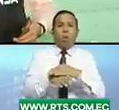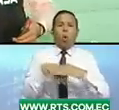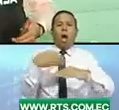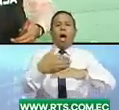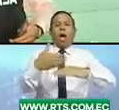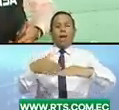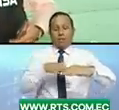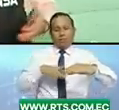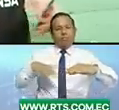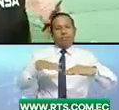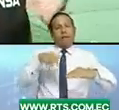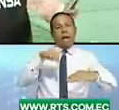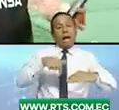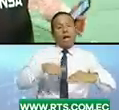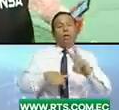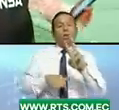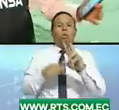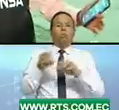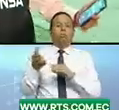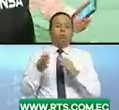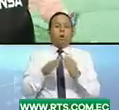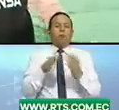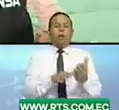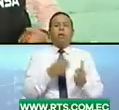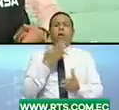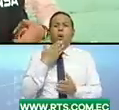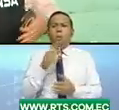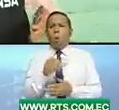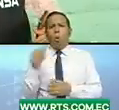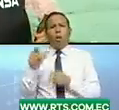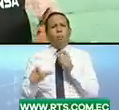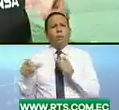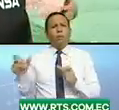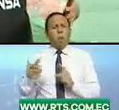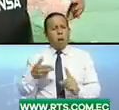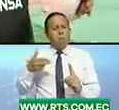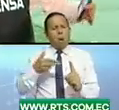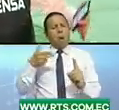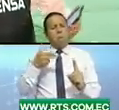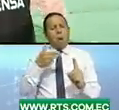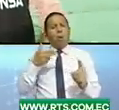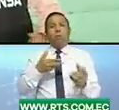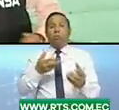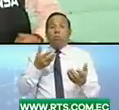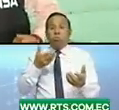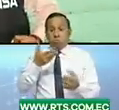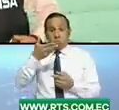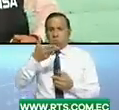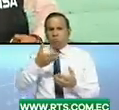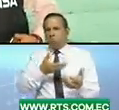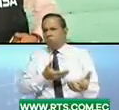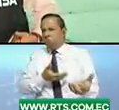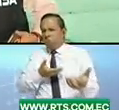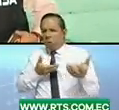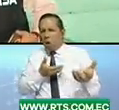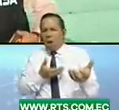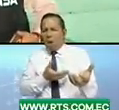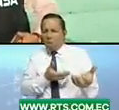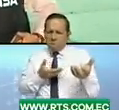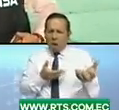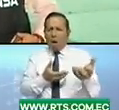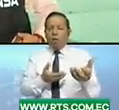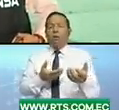de que individuos desconocidos los balearan con fusiles. Las autoridades de seguridad están haciendo las investigaciones